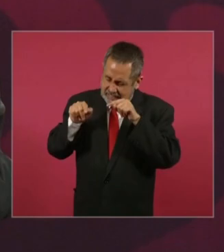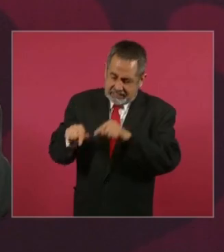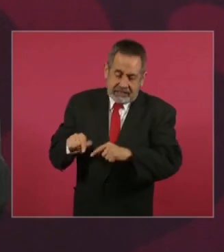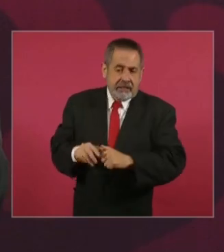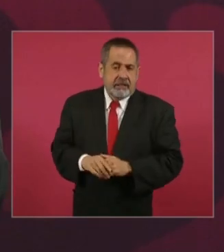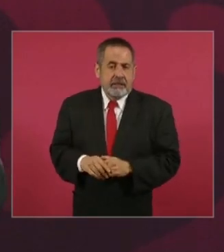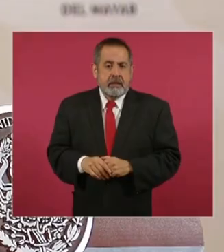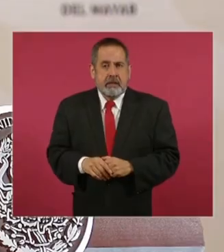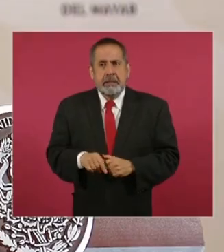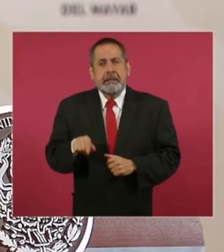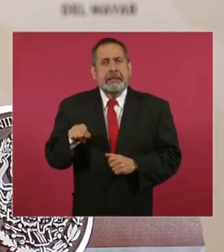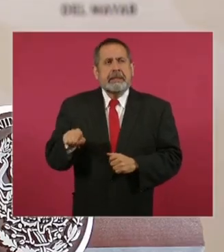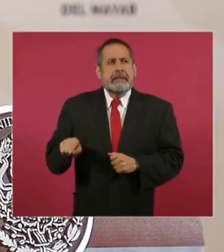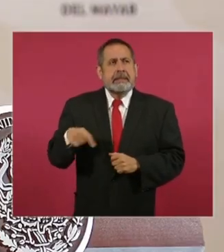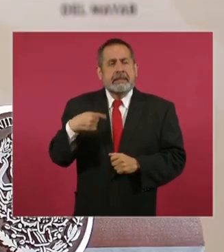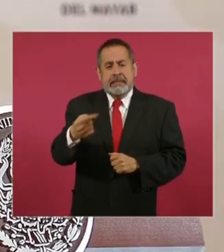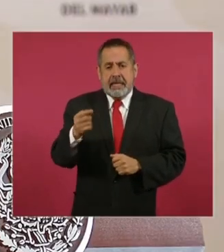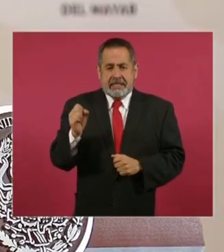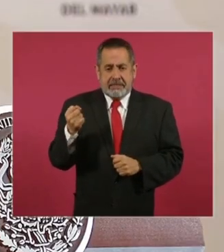En el mes de septiembre,